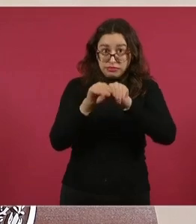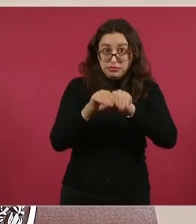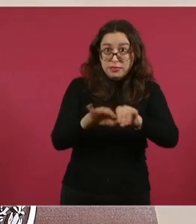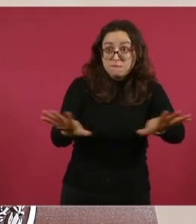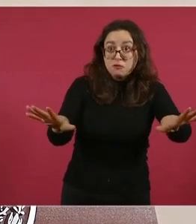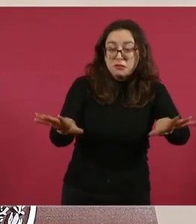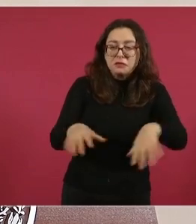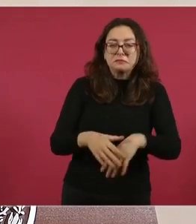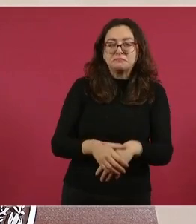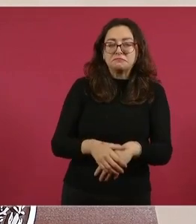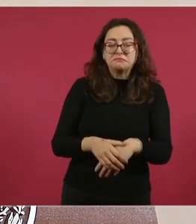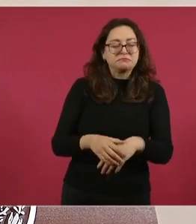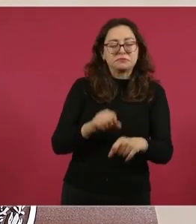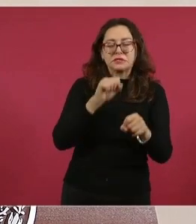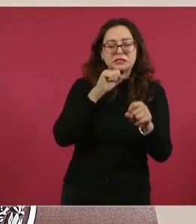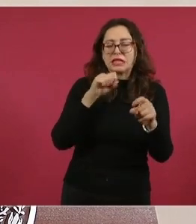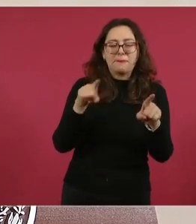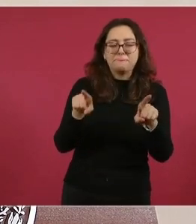porque es